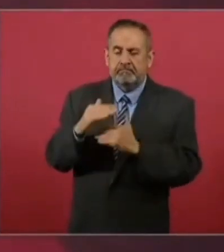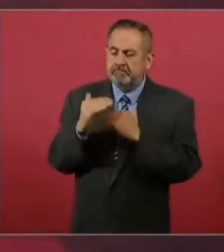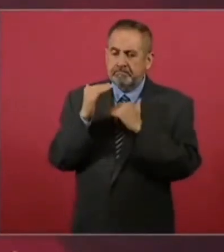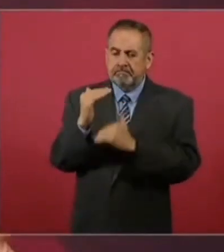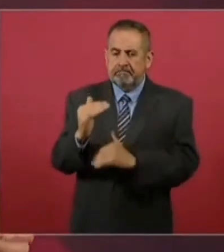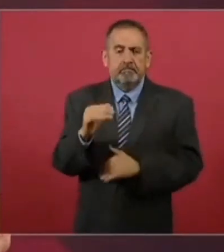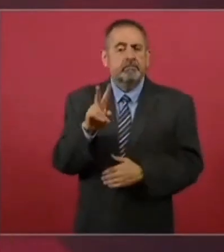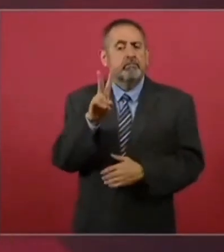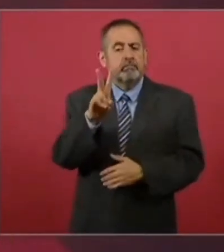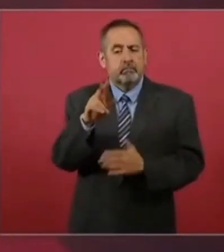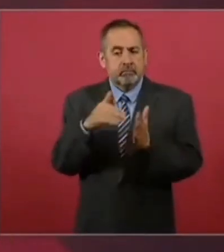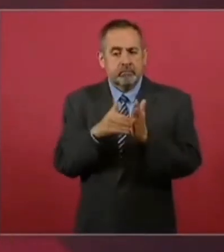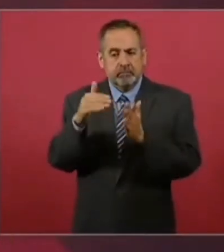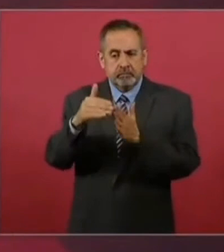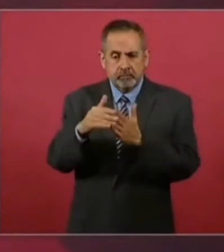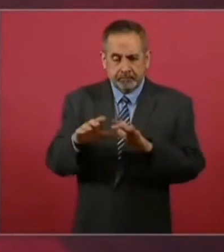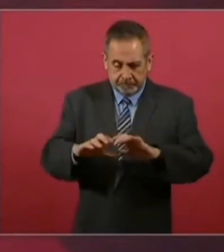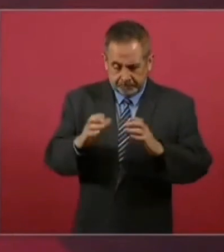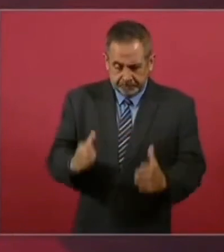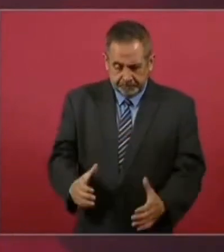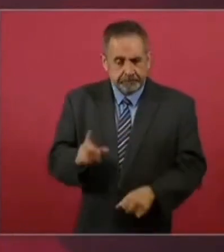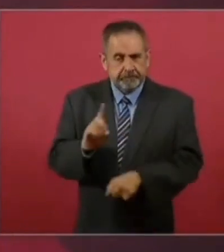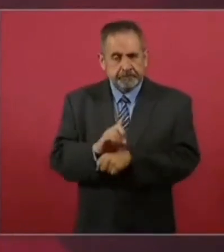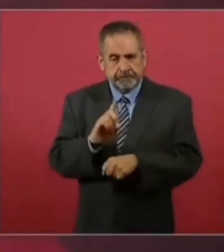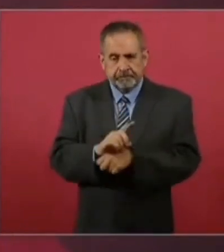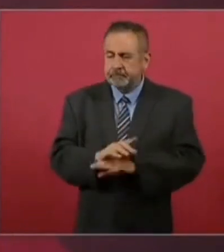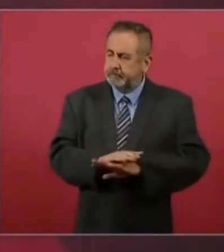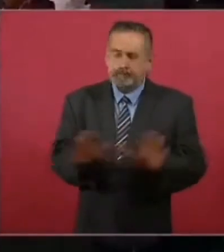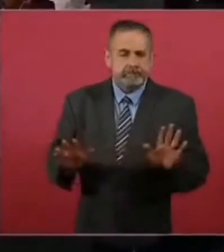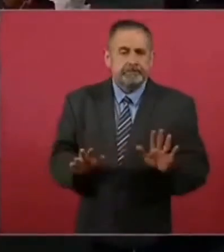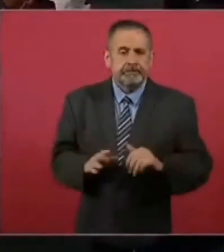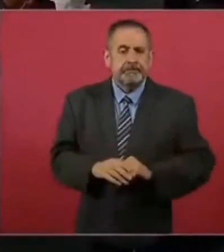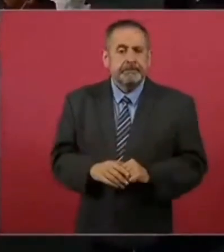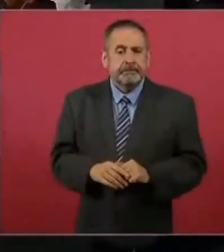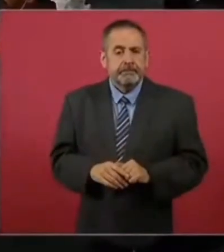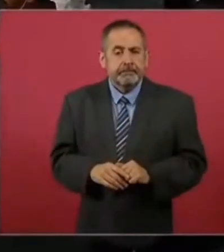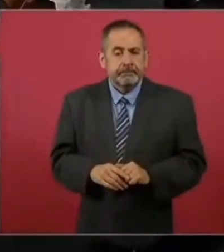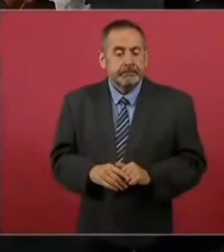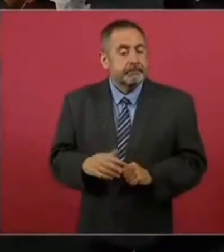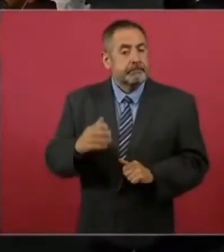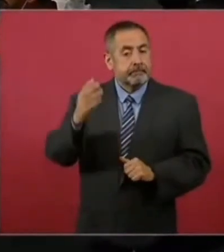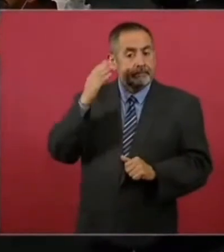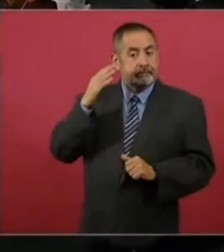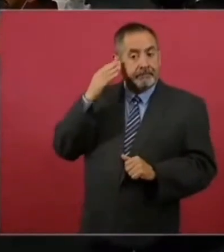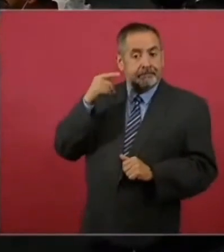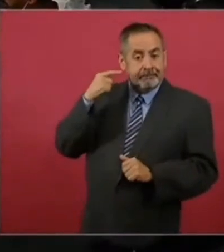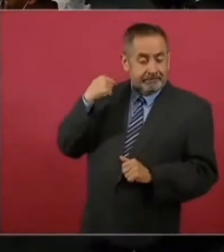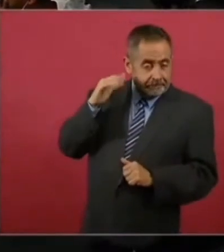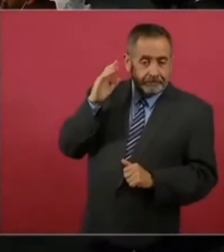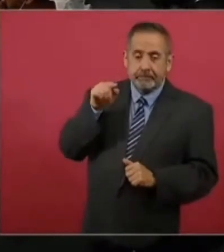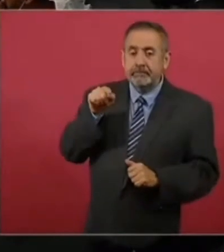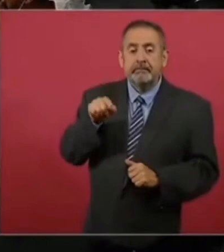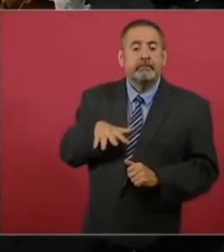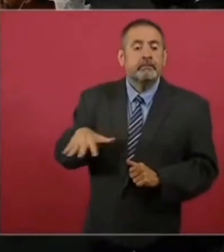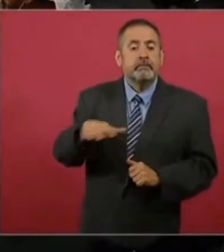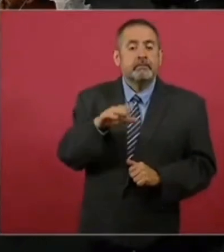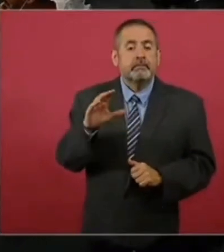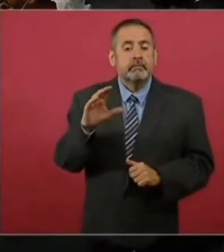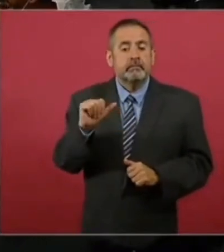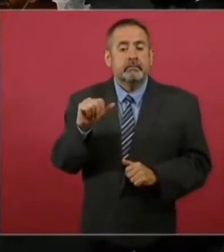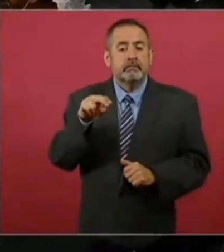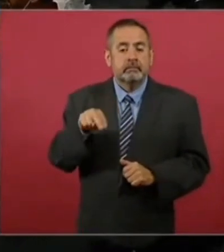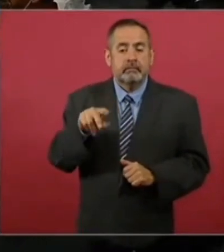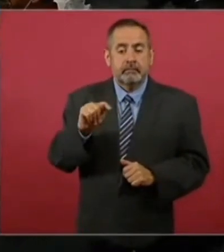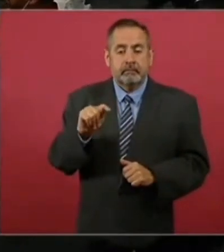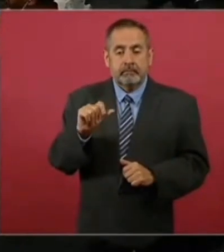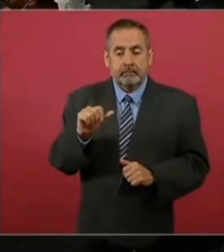2 millones de barriles diarios. Y cuando estaban sobreexplotando Cantarell, que